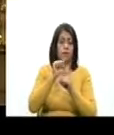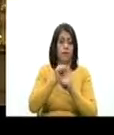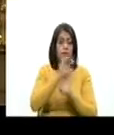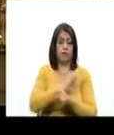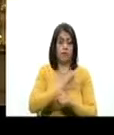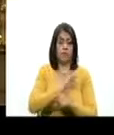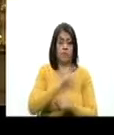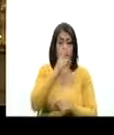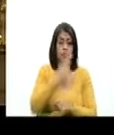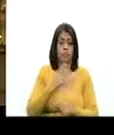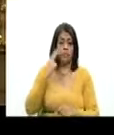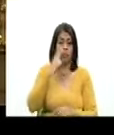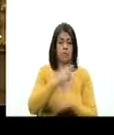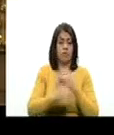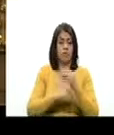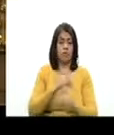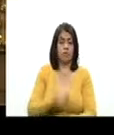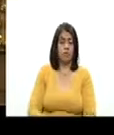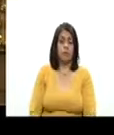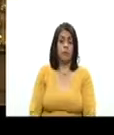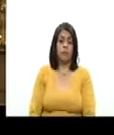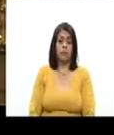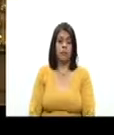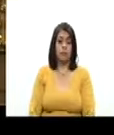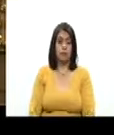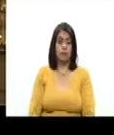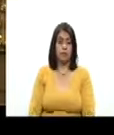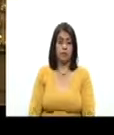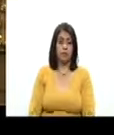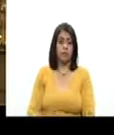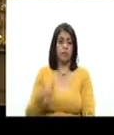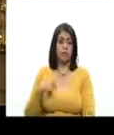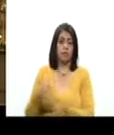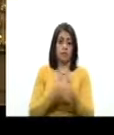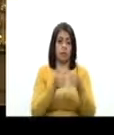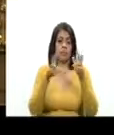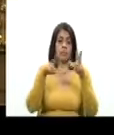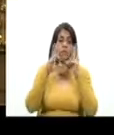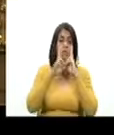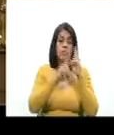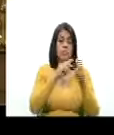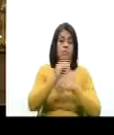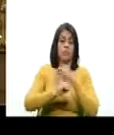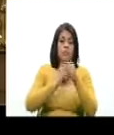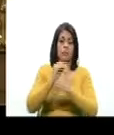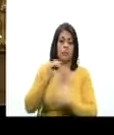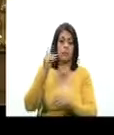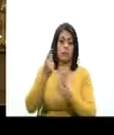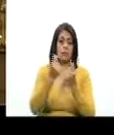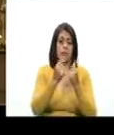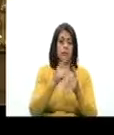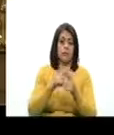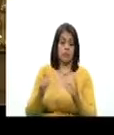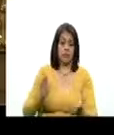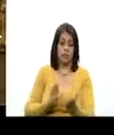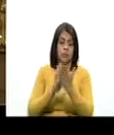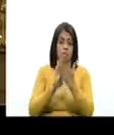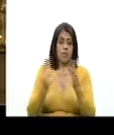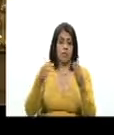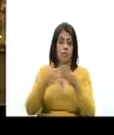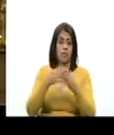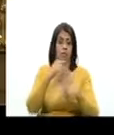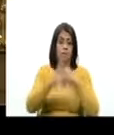me comprometo de corazón, porque yo perseguí un sueño, nunca lo hice por dinero, y me enfrento a la clase